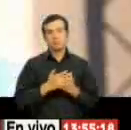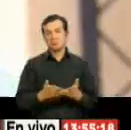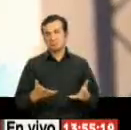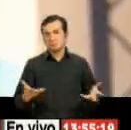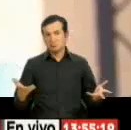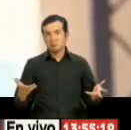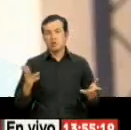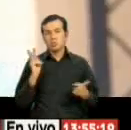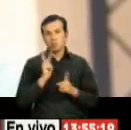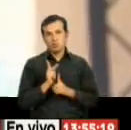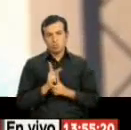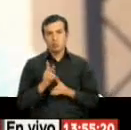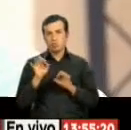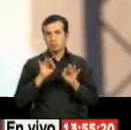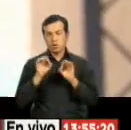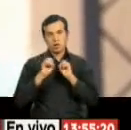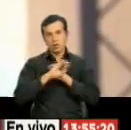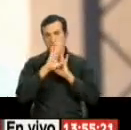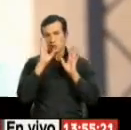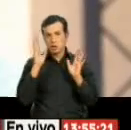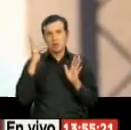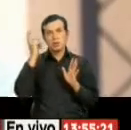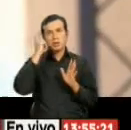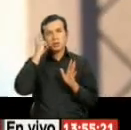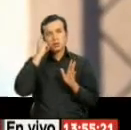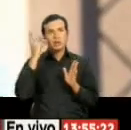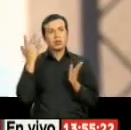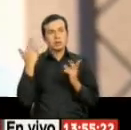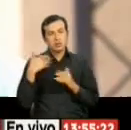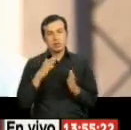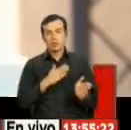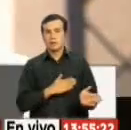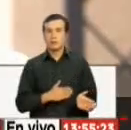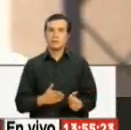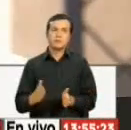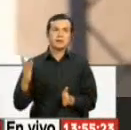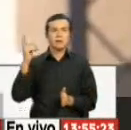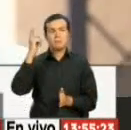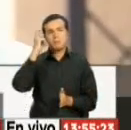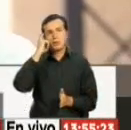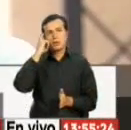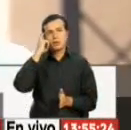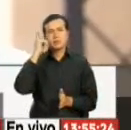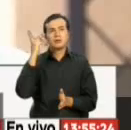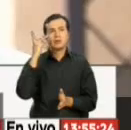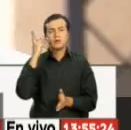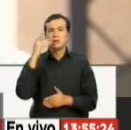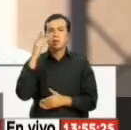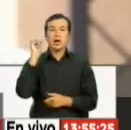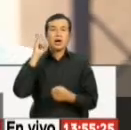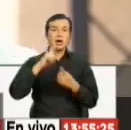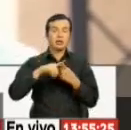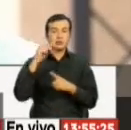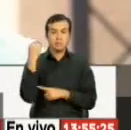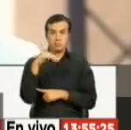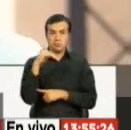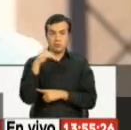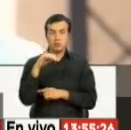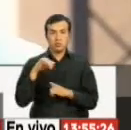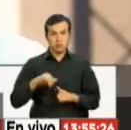puntos que hay que aclarar y yo creo que que estos días hasta el miércoles